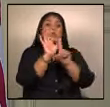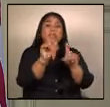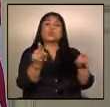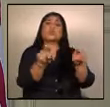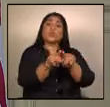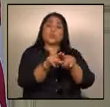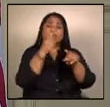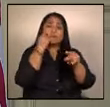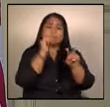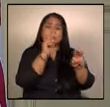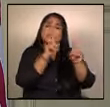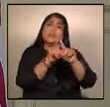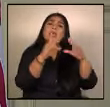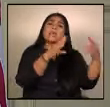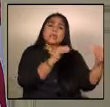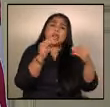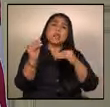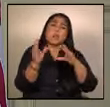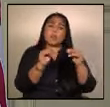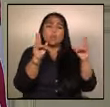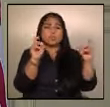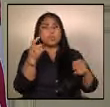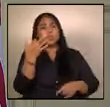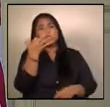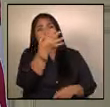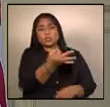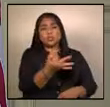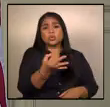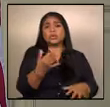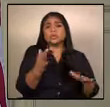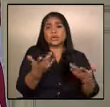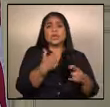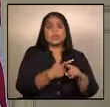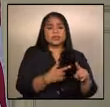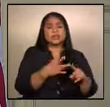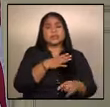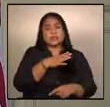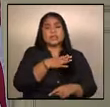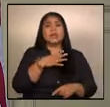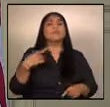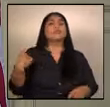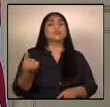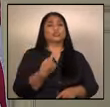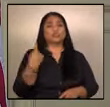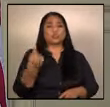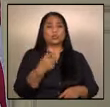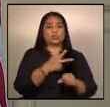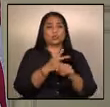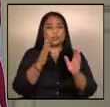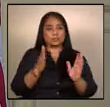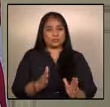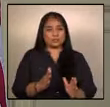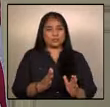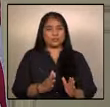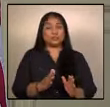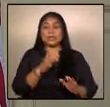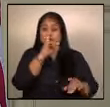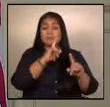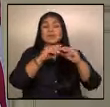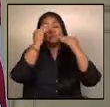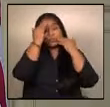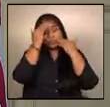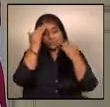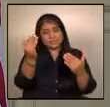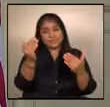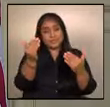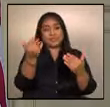posiciones y dialogando sobre el futuro que compartimos todas y todos los guatemaltecos. Y les agradezco